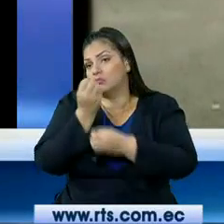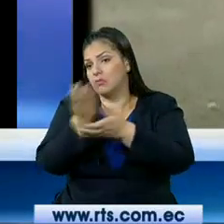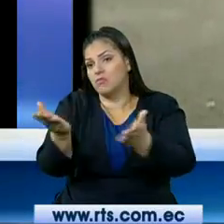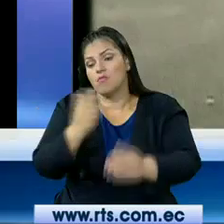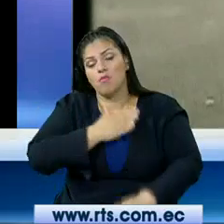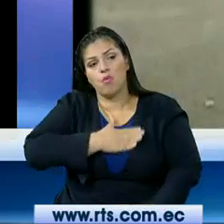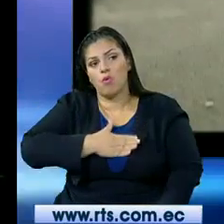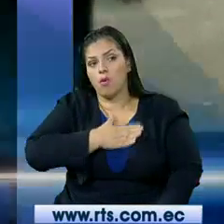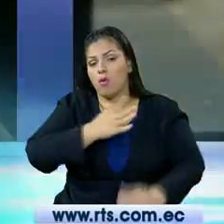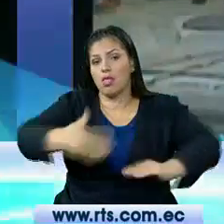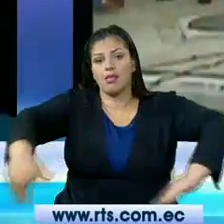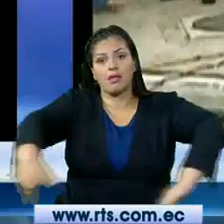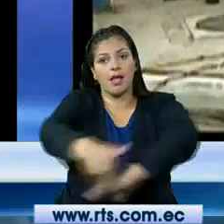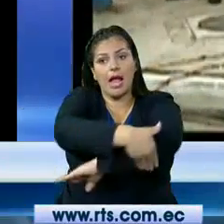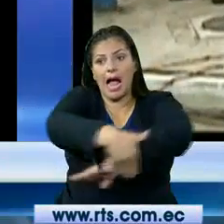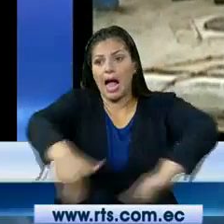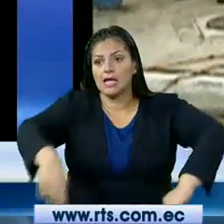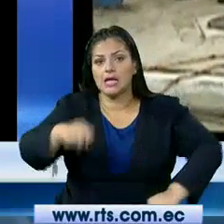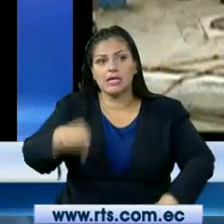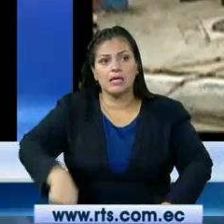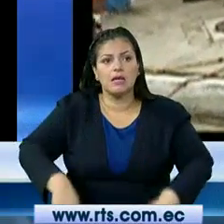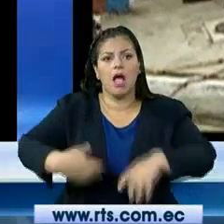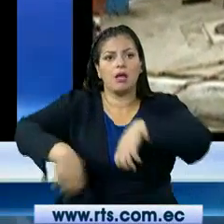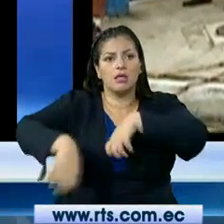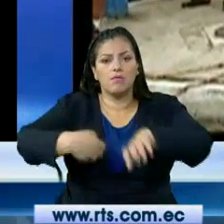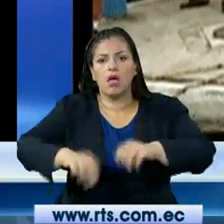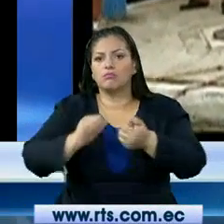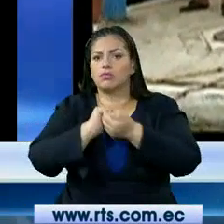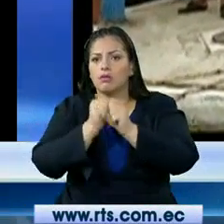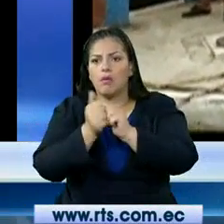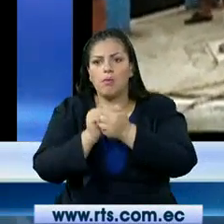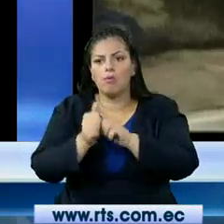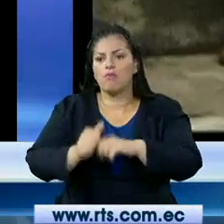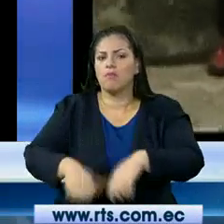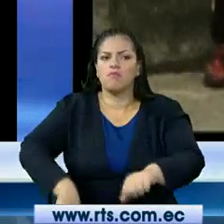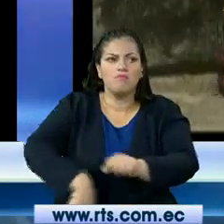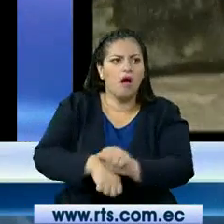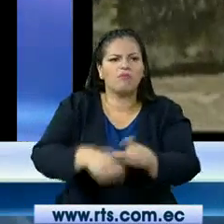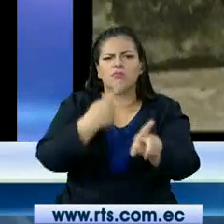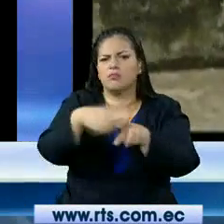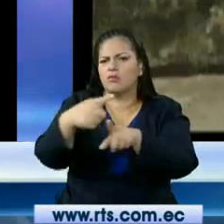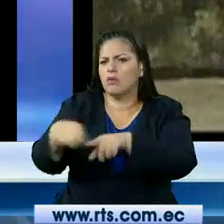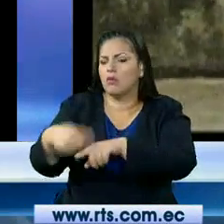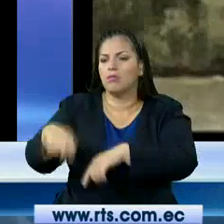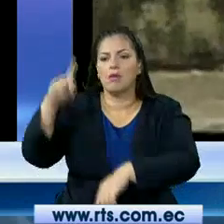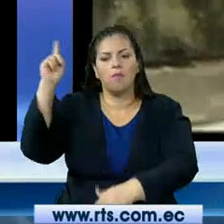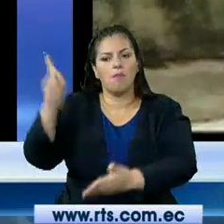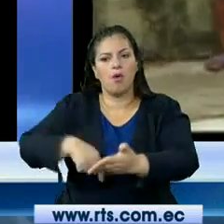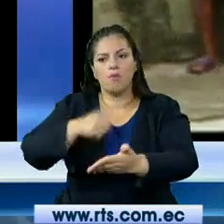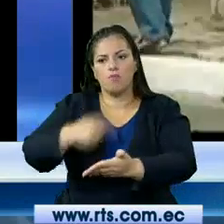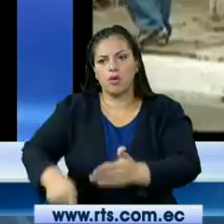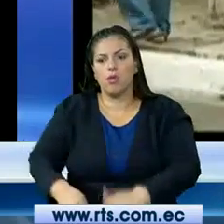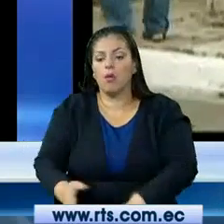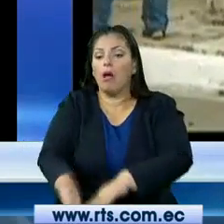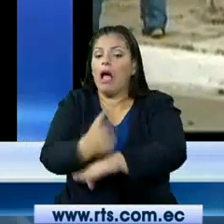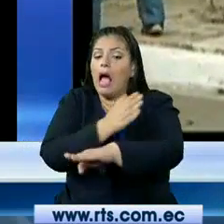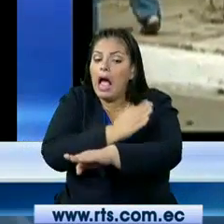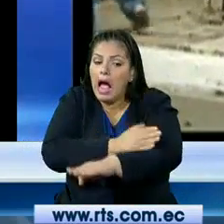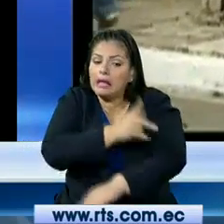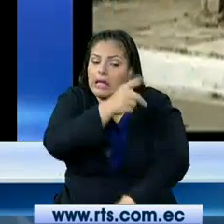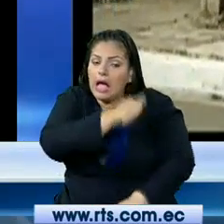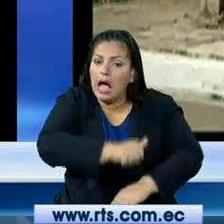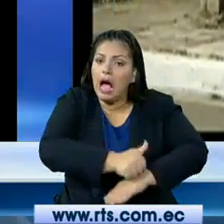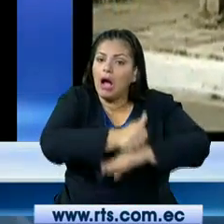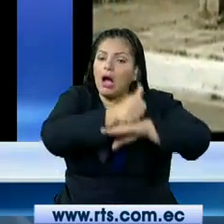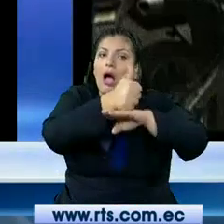eventos deportivos. Todas las personas y los ciudadanos deben sacar un permiso correspondiente para hacer uso de la vía pública. Cosa que desconocíamos porque en mi barrio la verdad